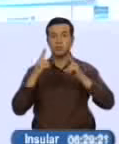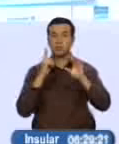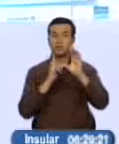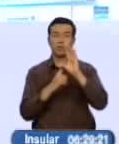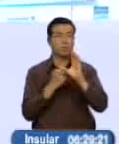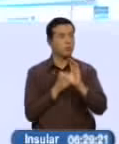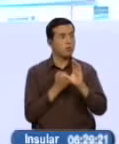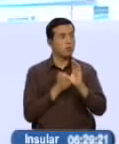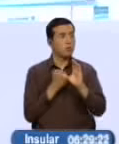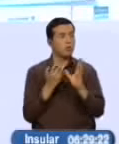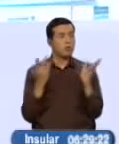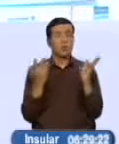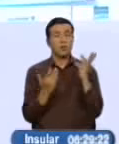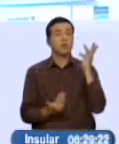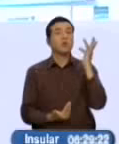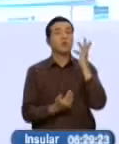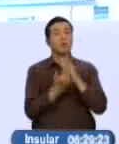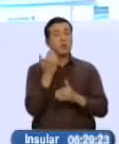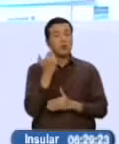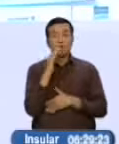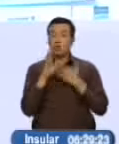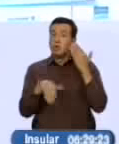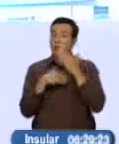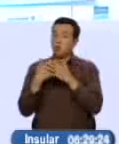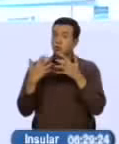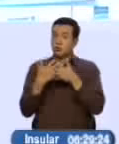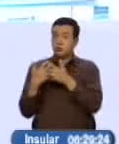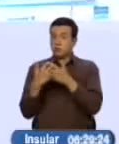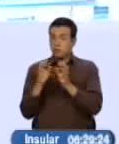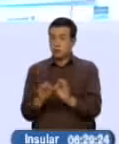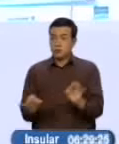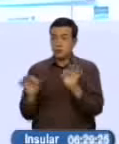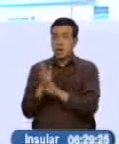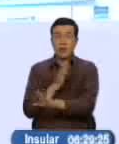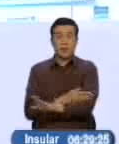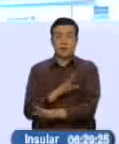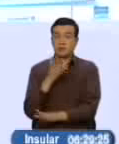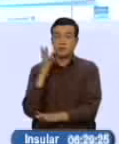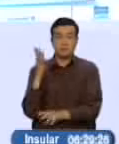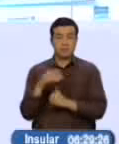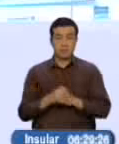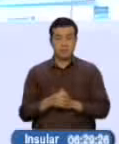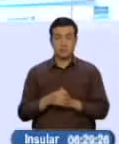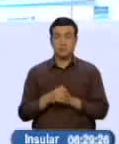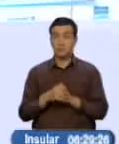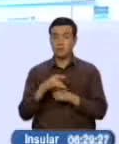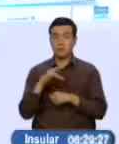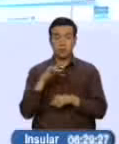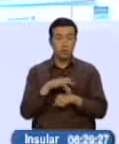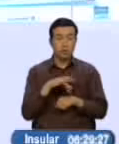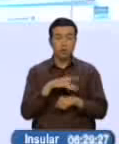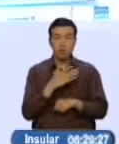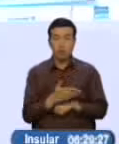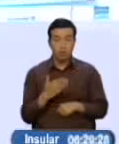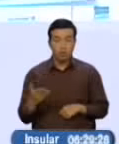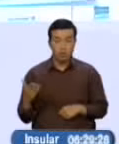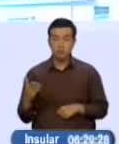patrimonio se genera justamente todo un articulado importante que no lo teníamos, que aparte del tangible es